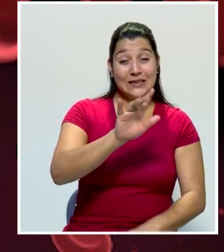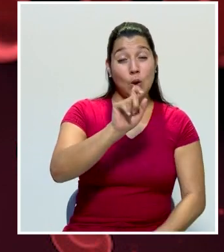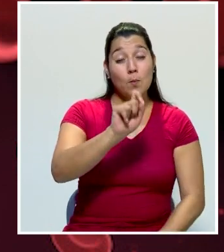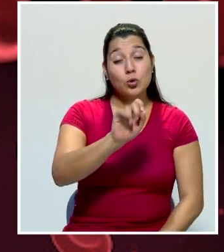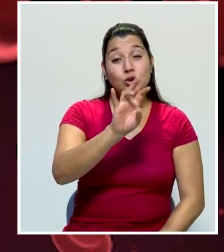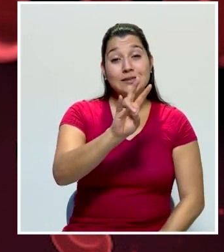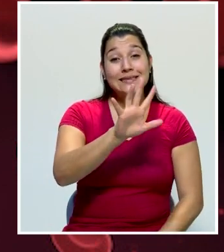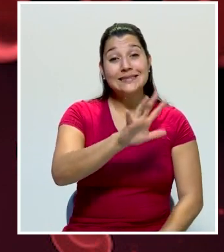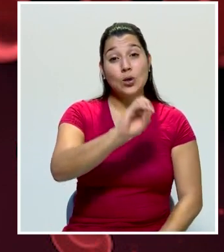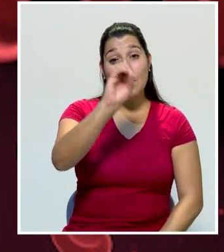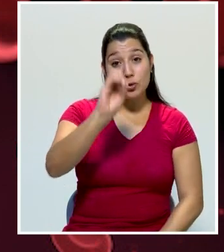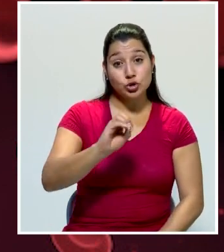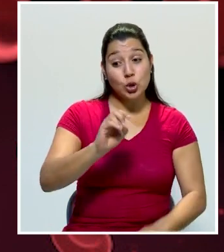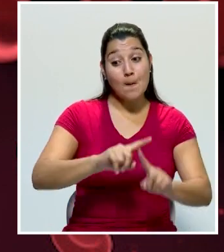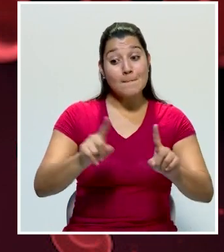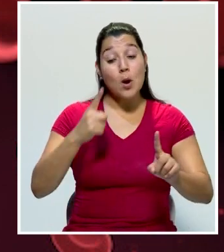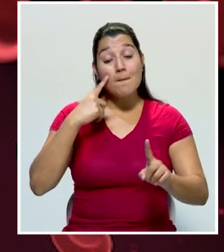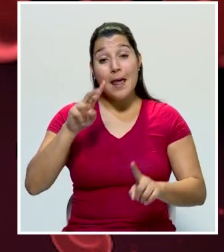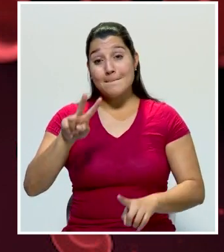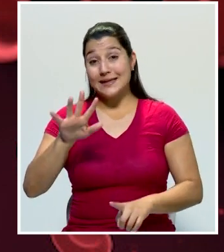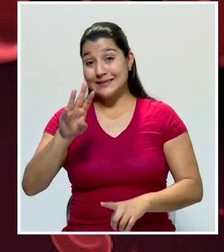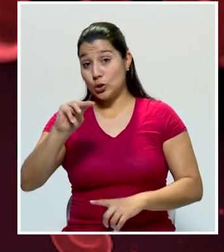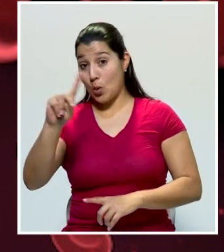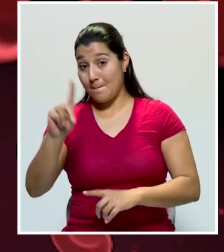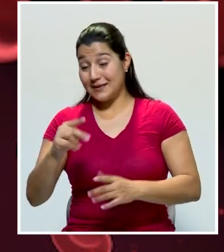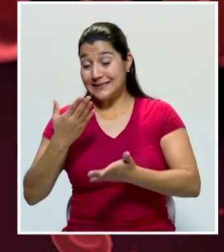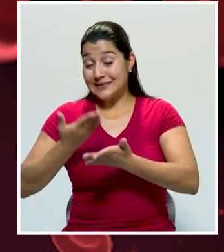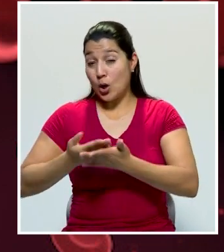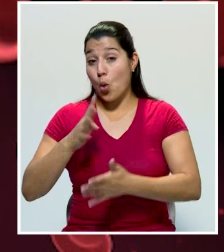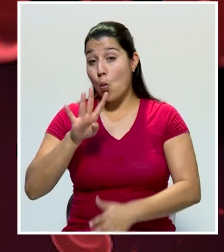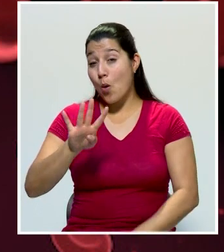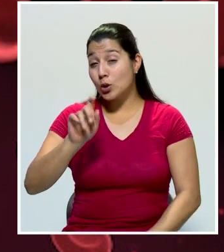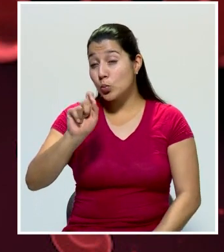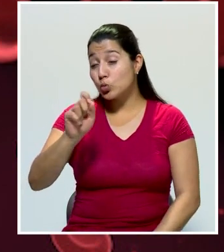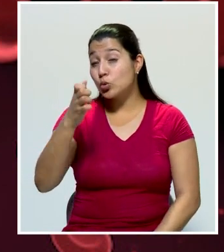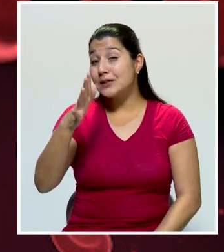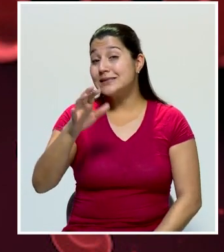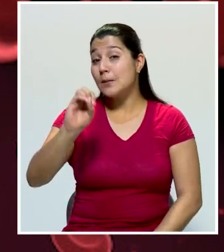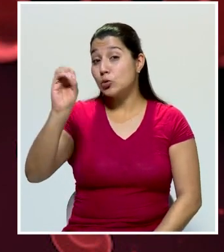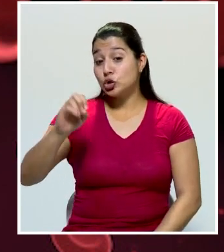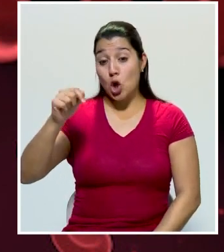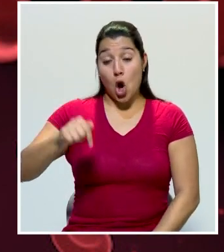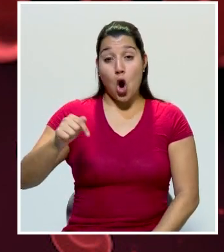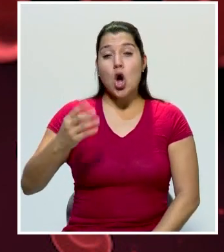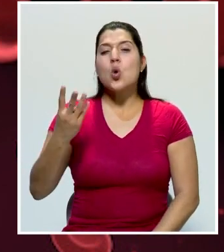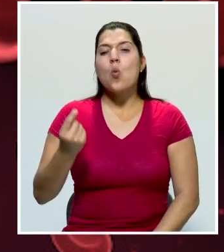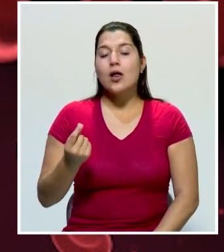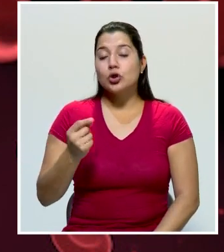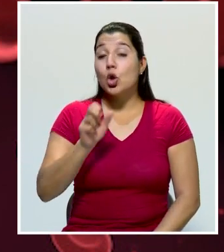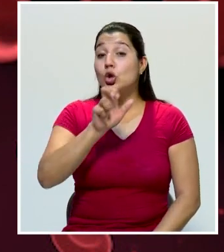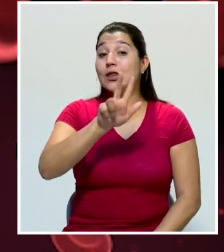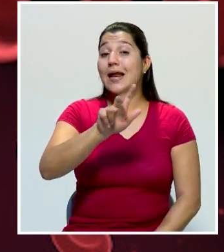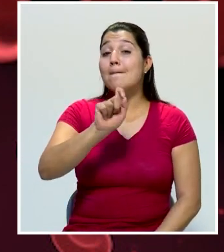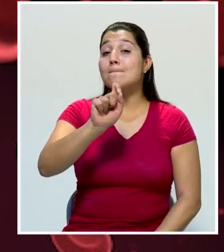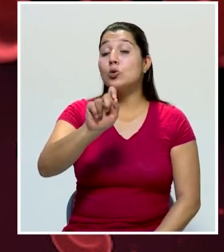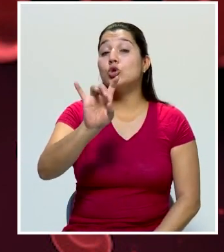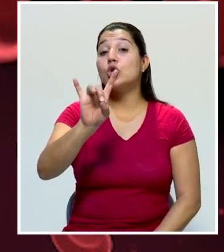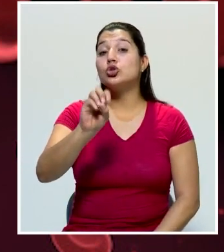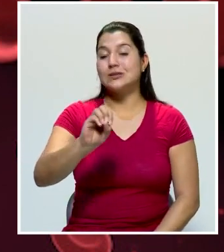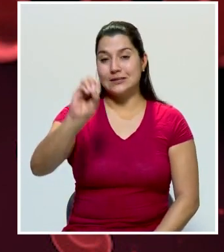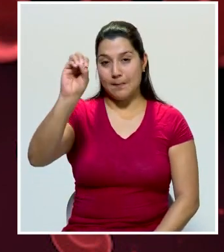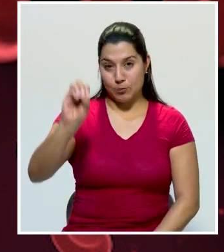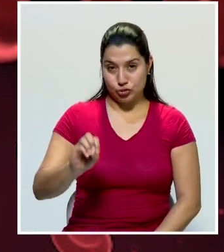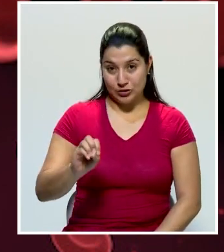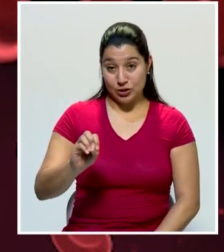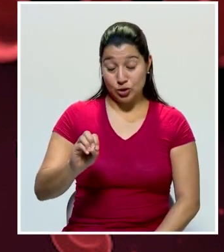5.75%, mientras que para el 25 de marzo llegó al 4.15% y para hoy se coloca en 3.80%.